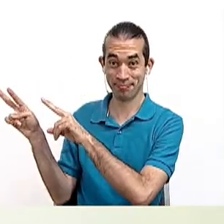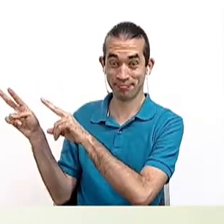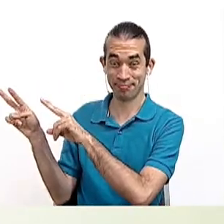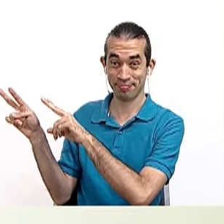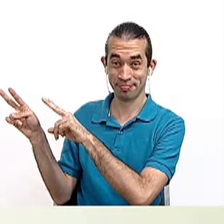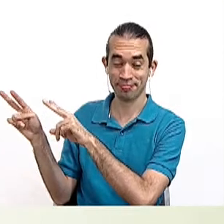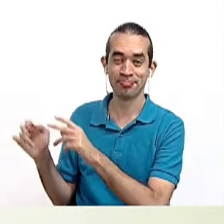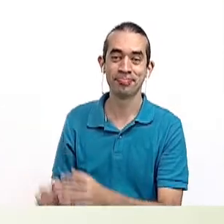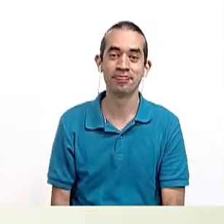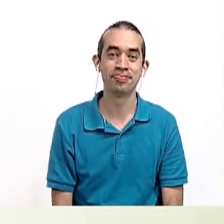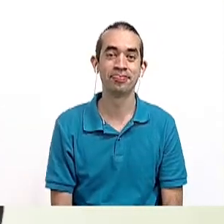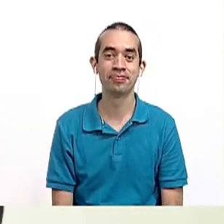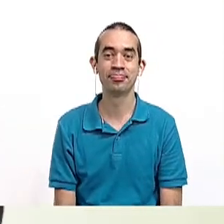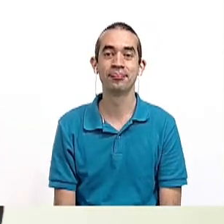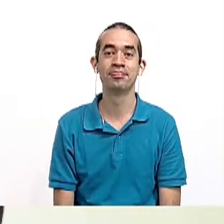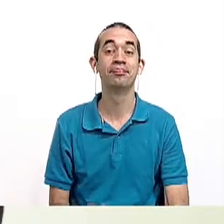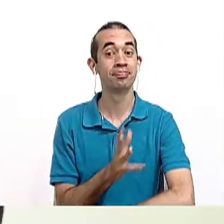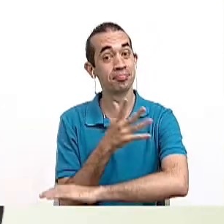diapositiva.